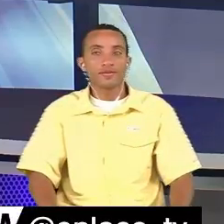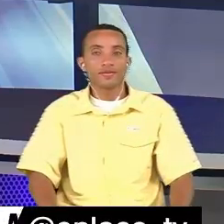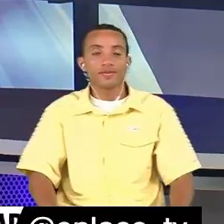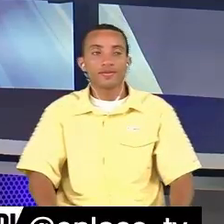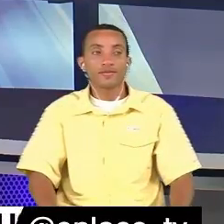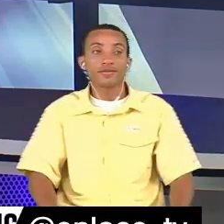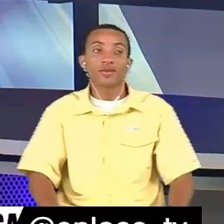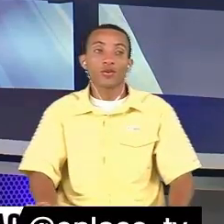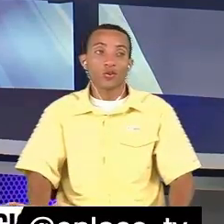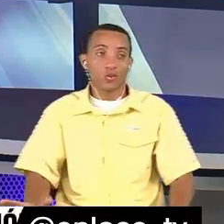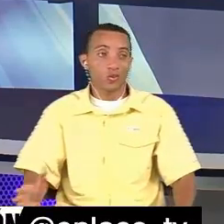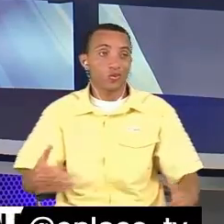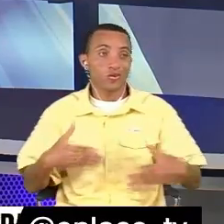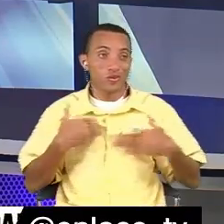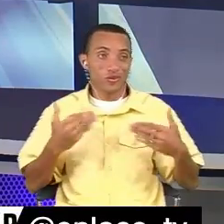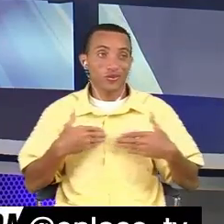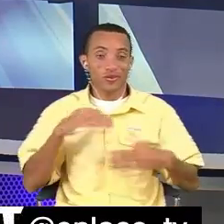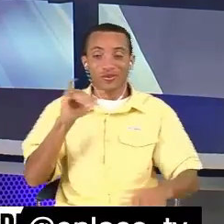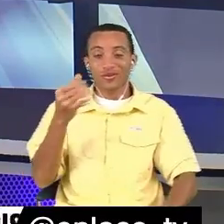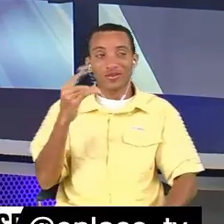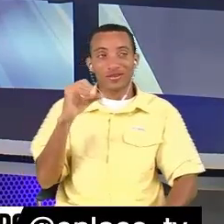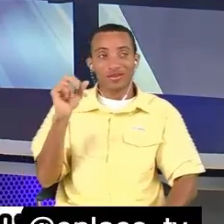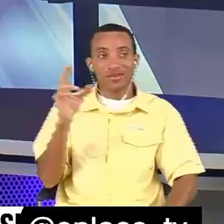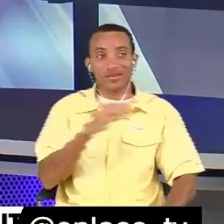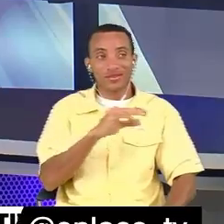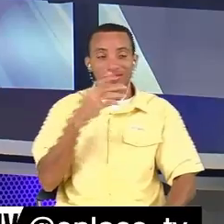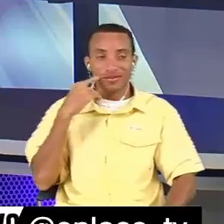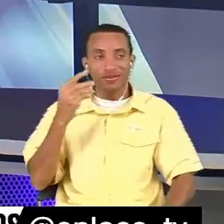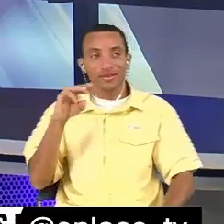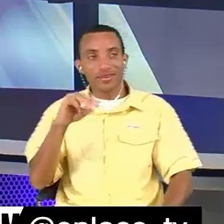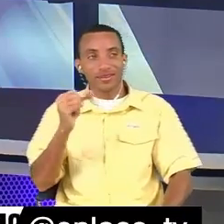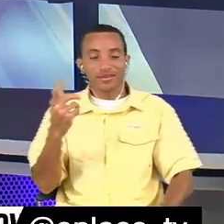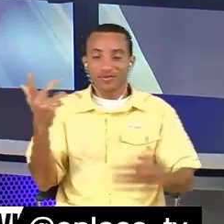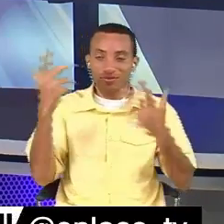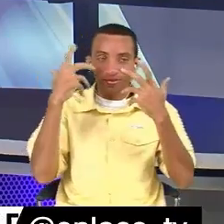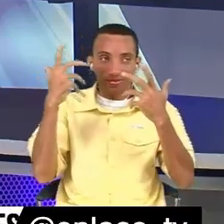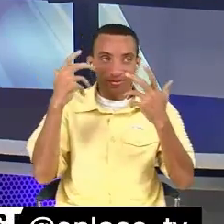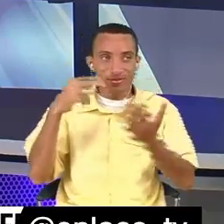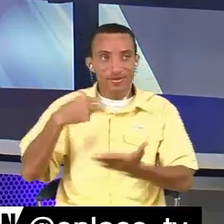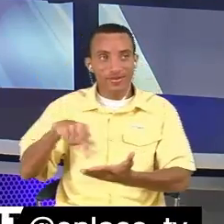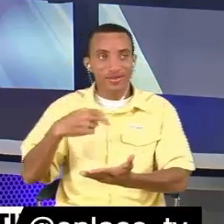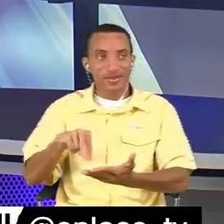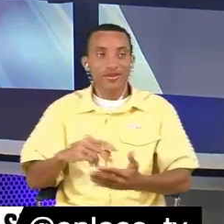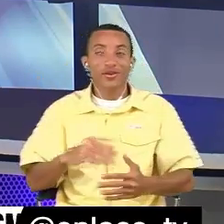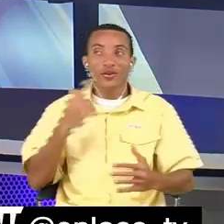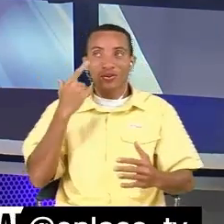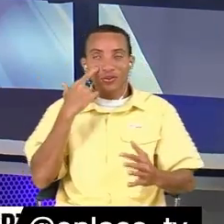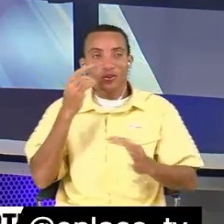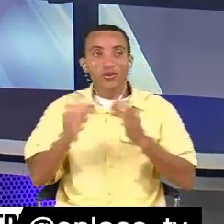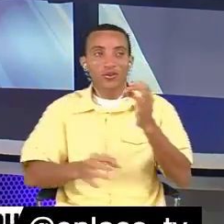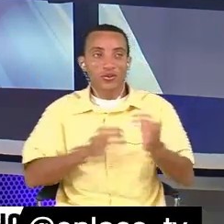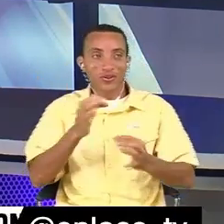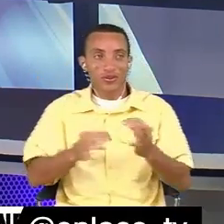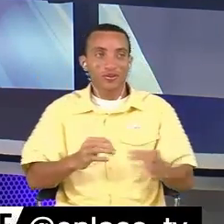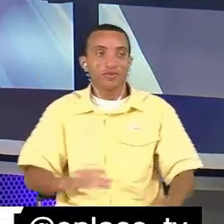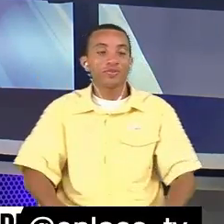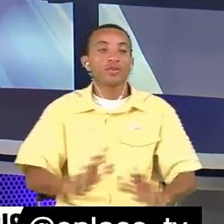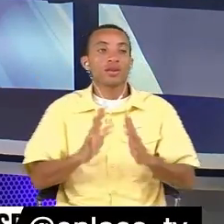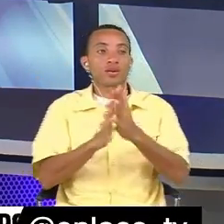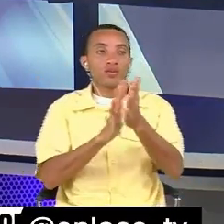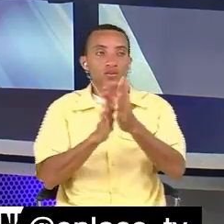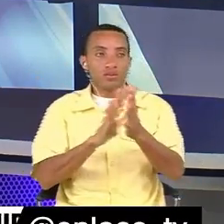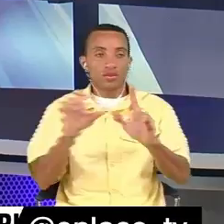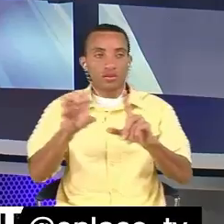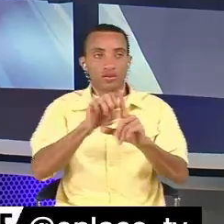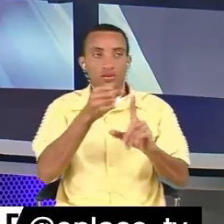Muy entusiasmado Juan David con Magda y con Lena aprendiéndose estos pases en donde le están diciendo que cuidadito con el río. Y con esta información despedimos